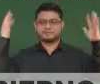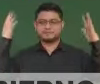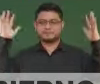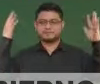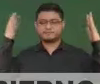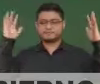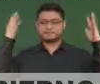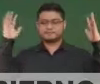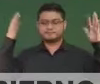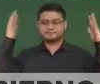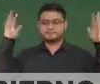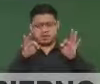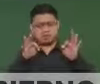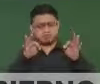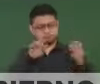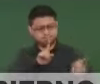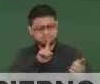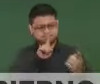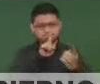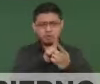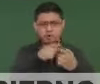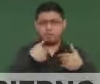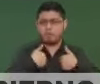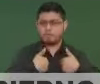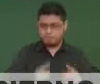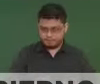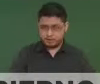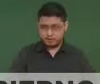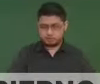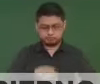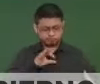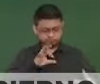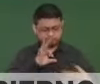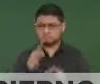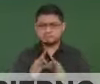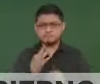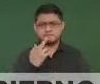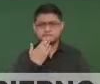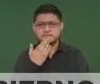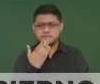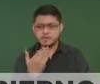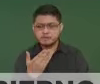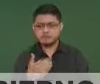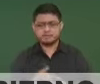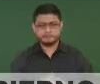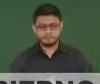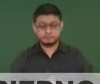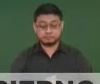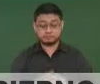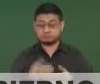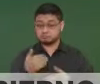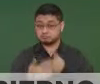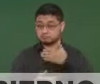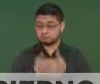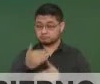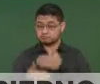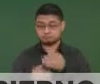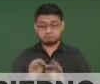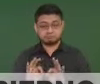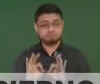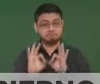el secuestro 80%. López Obrador reconoció la labor de las Fuerzas Armadas. Andrés Manuel López Obrador dijo que su